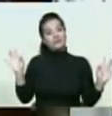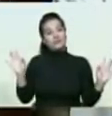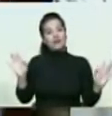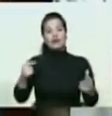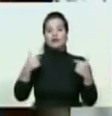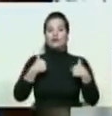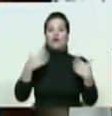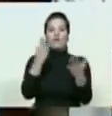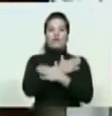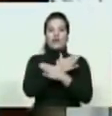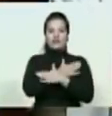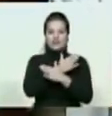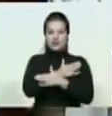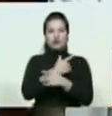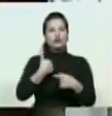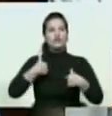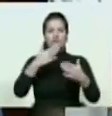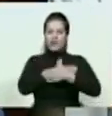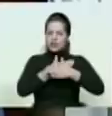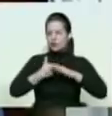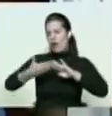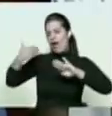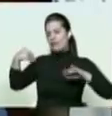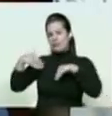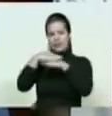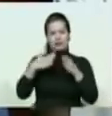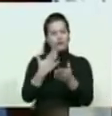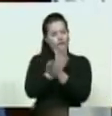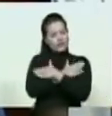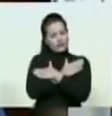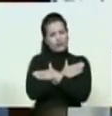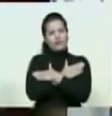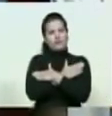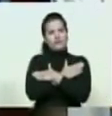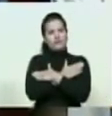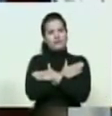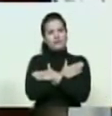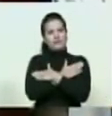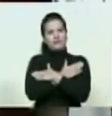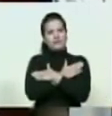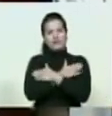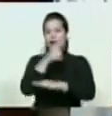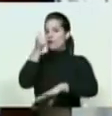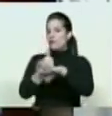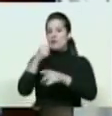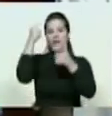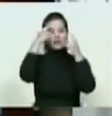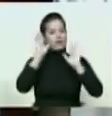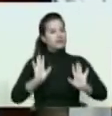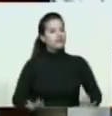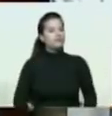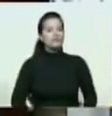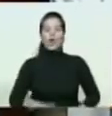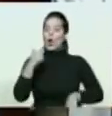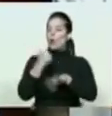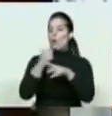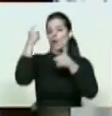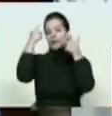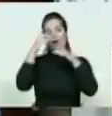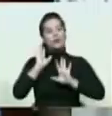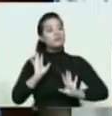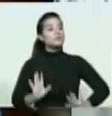Felicito a las gestiones anteriores. Como diría Roberto, es culpa de Chávez. Exactamente, culpa de Chávez, como dice Roberto Hernández